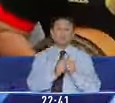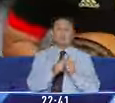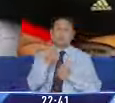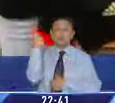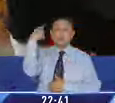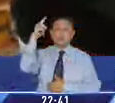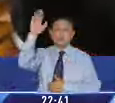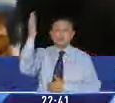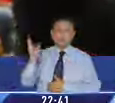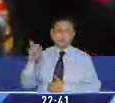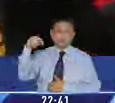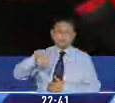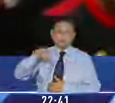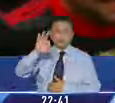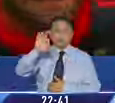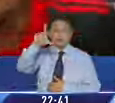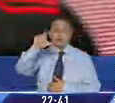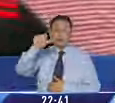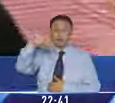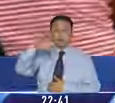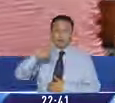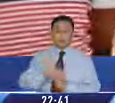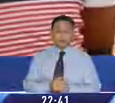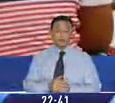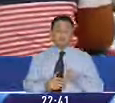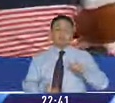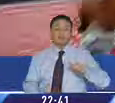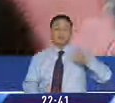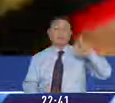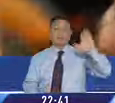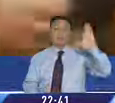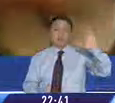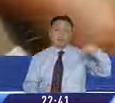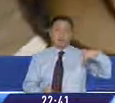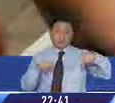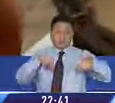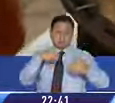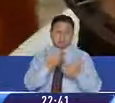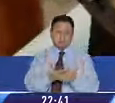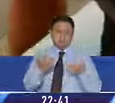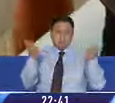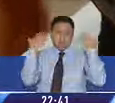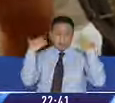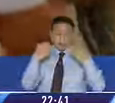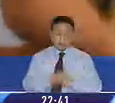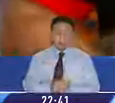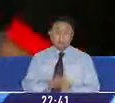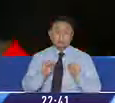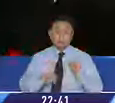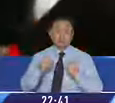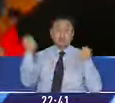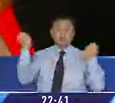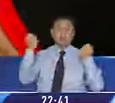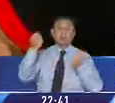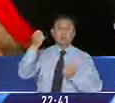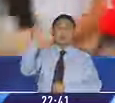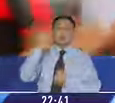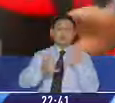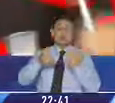hinchas brasileños de Flamengo y Atlético Paranaense ya se encuentran en Guayaquil para lo que será la fiesta de la final